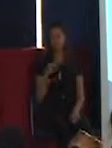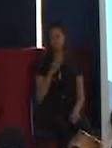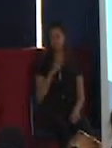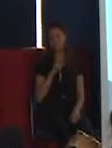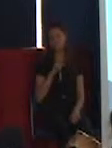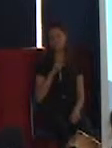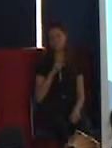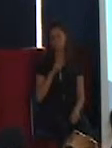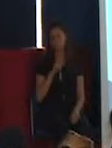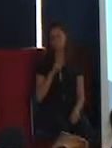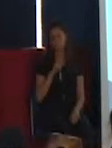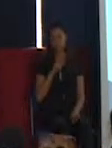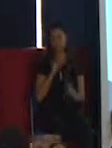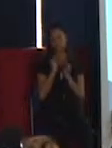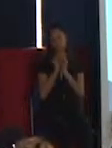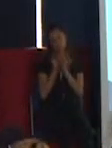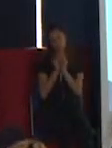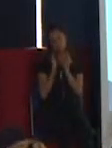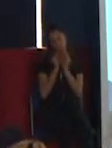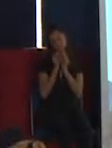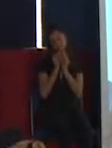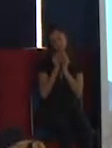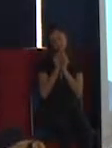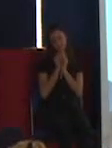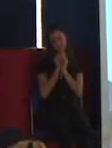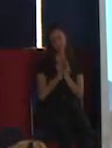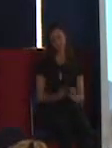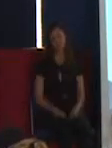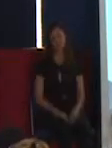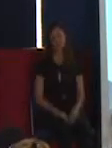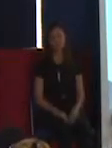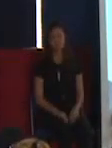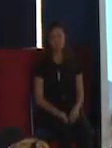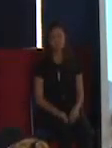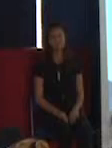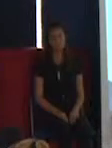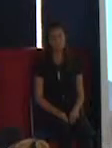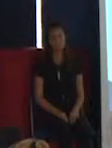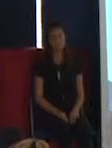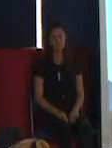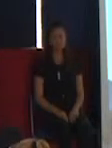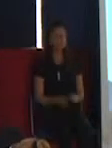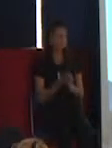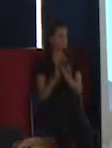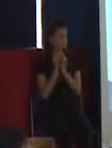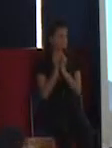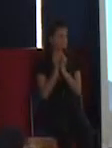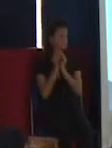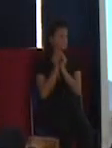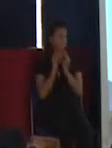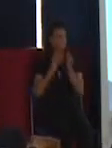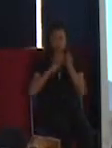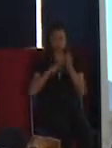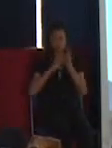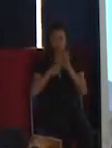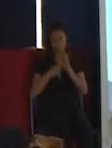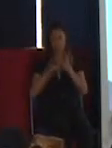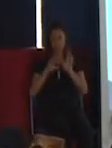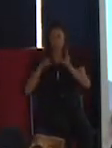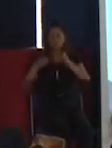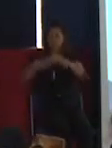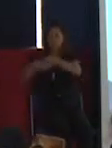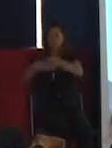el Instituto Colombiano de Bienestar Familiar. ¿Listo? No queriendo decir con ello que las